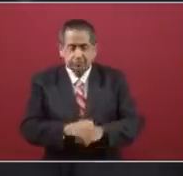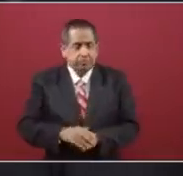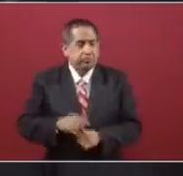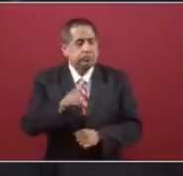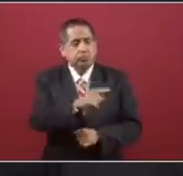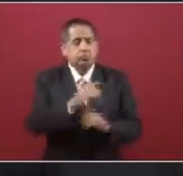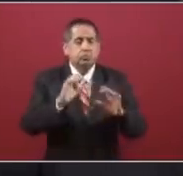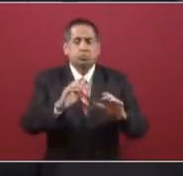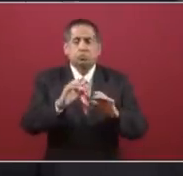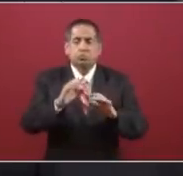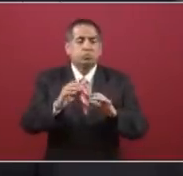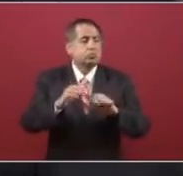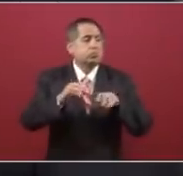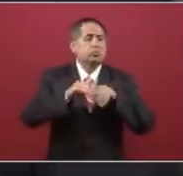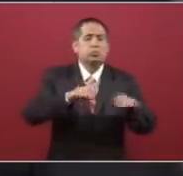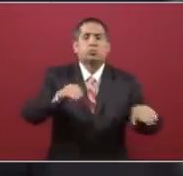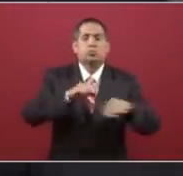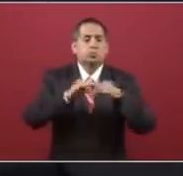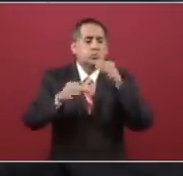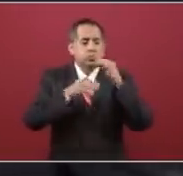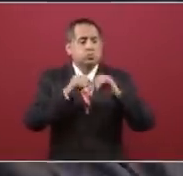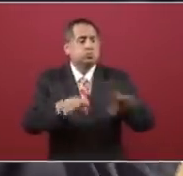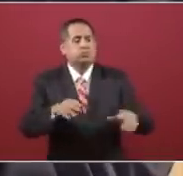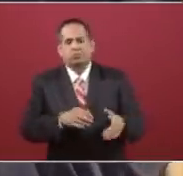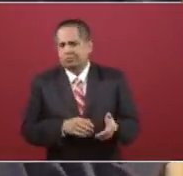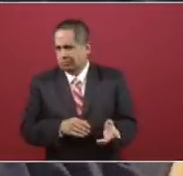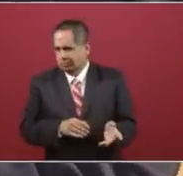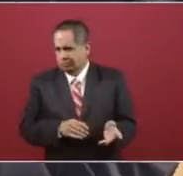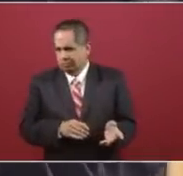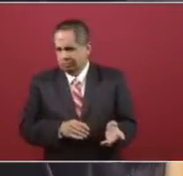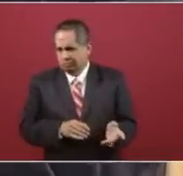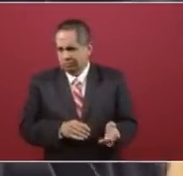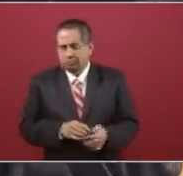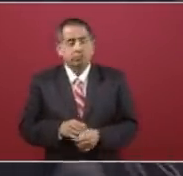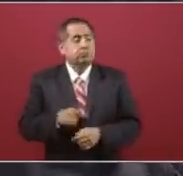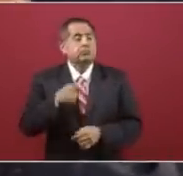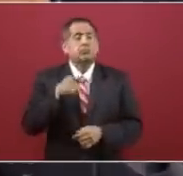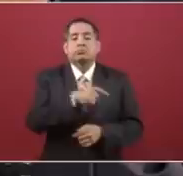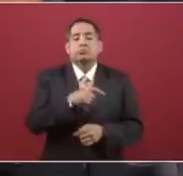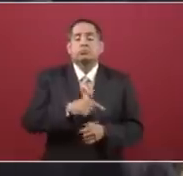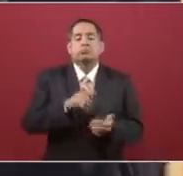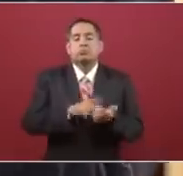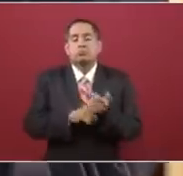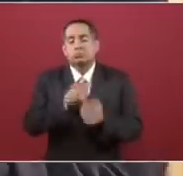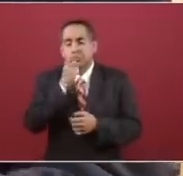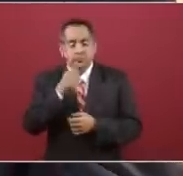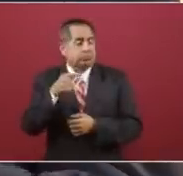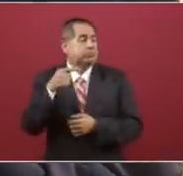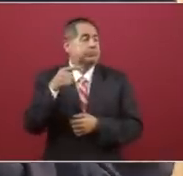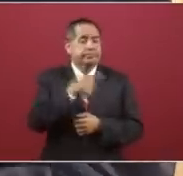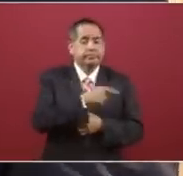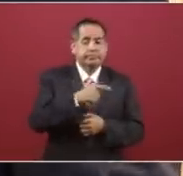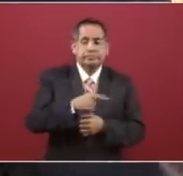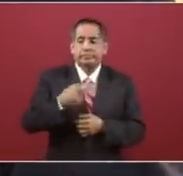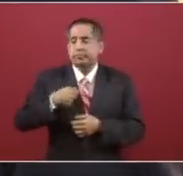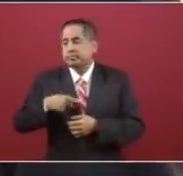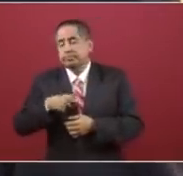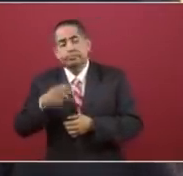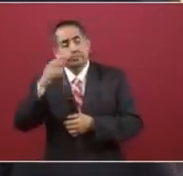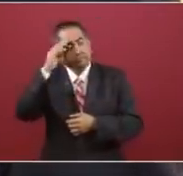sus medios porque están partiendo de que la gente es menor de